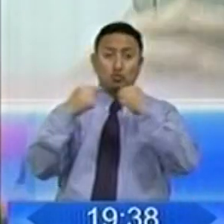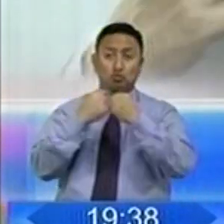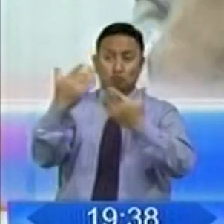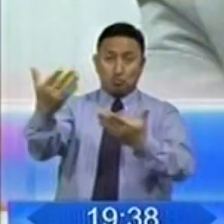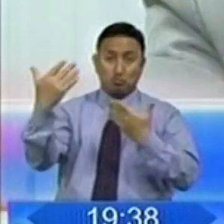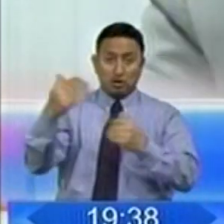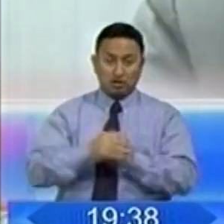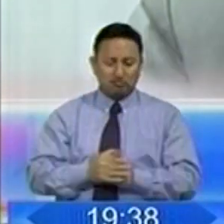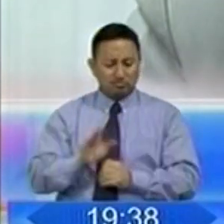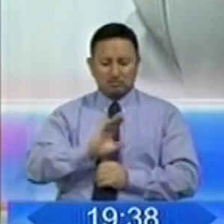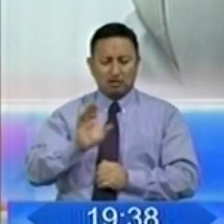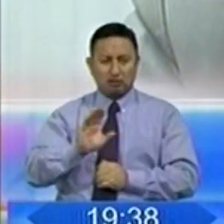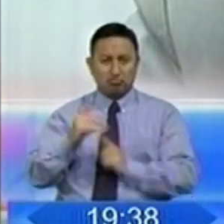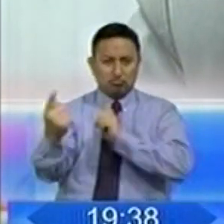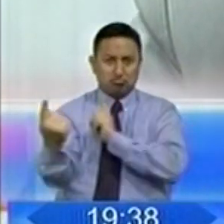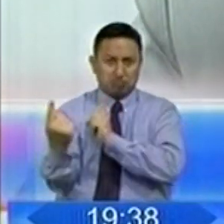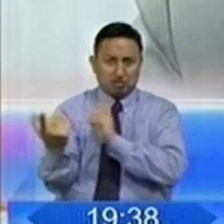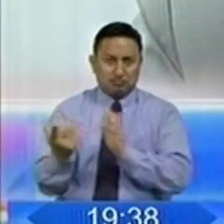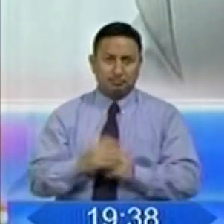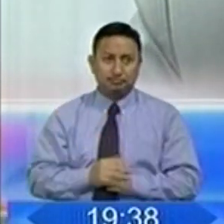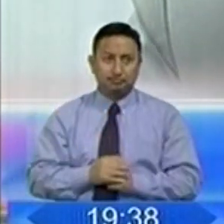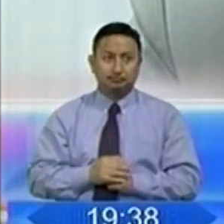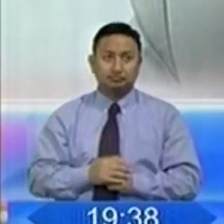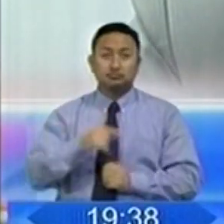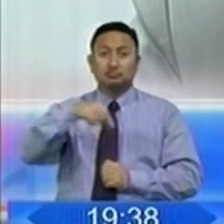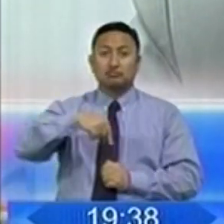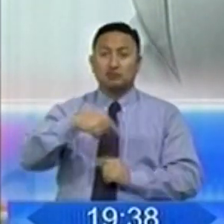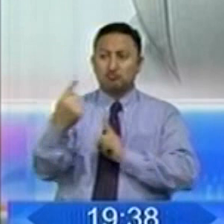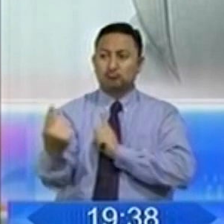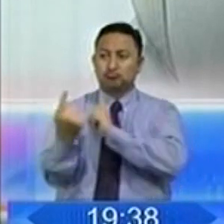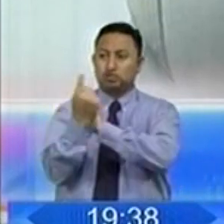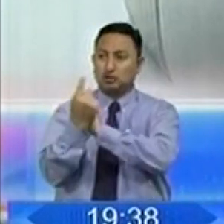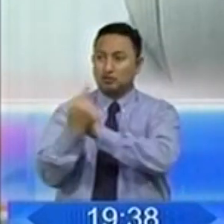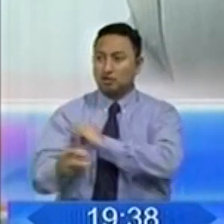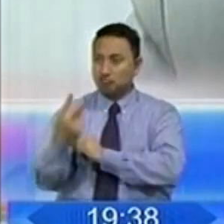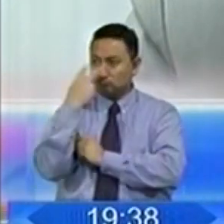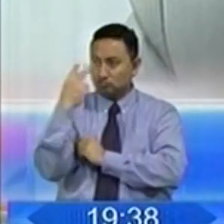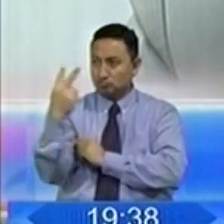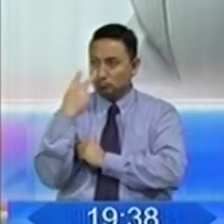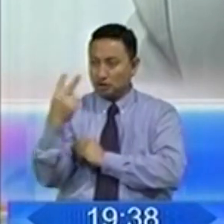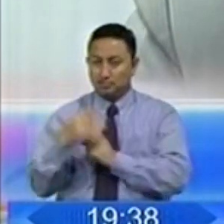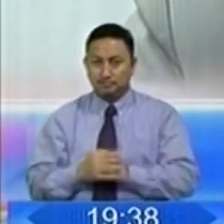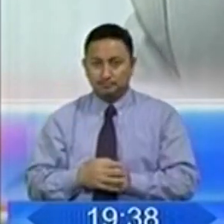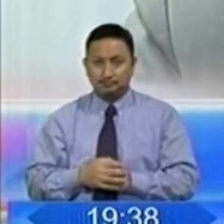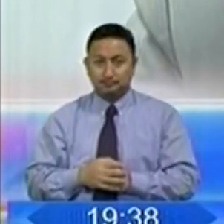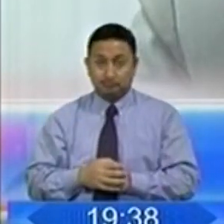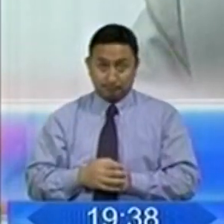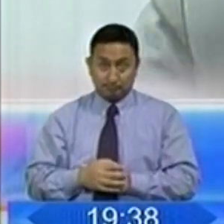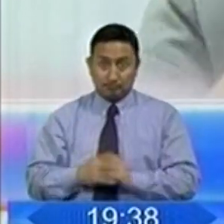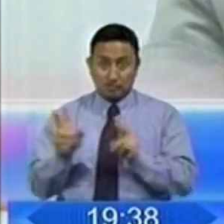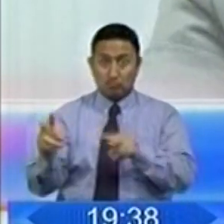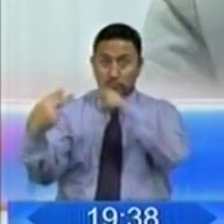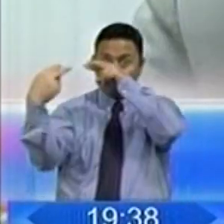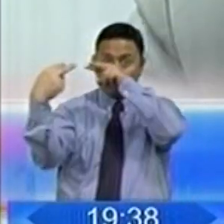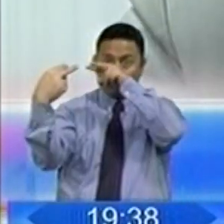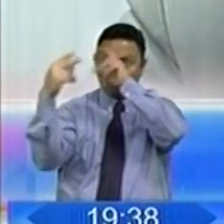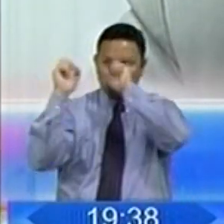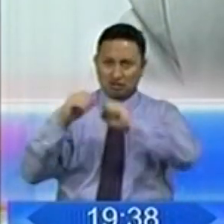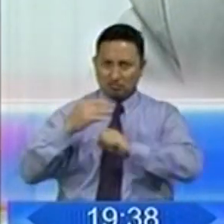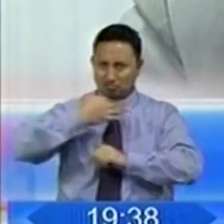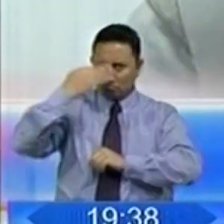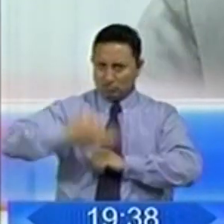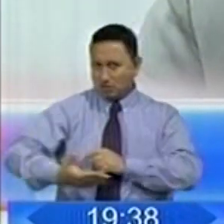sin proyecciones políticas. Esto tiene que ser así frontal, viéndonos a la cara, de frente, a los ojos y actuando con